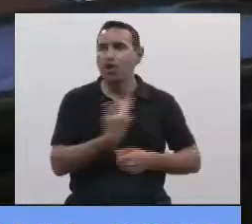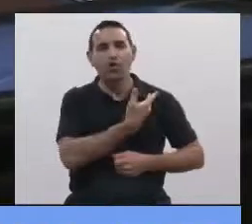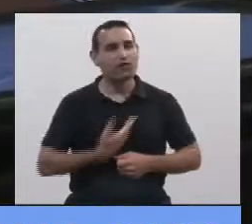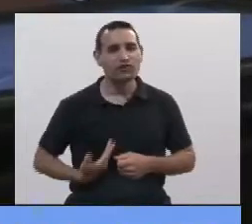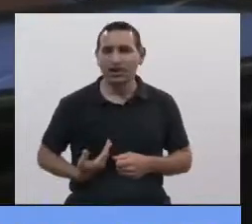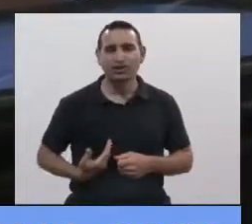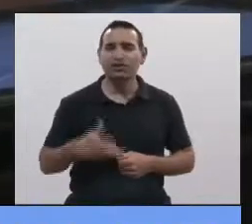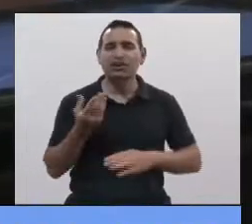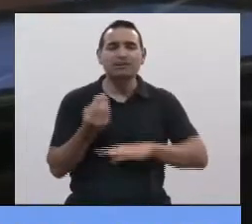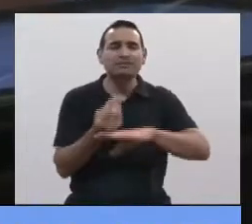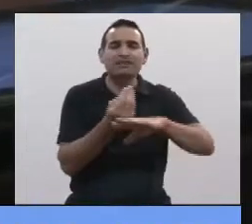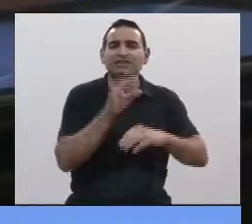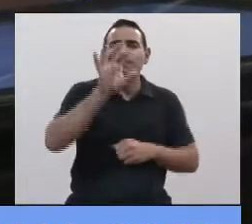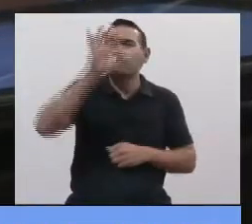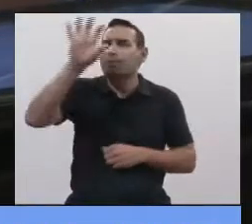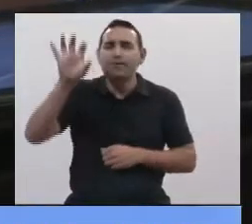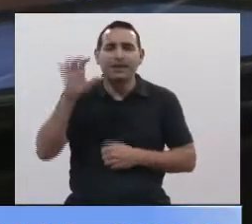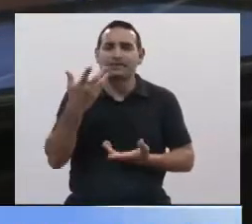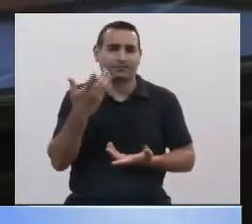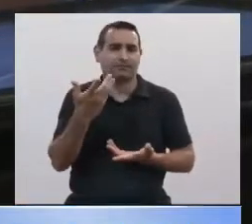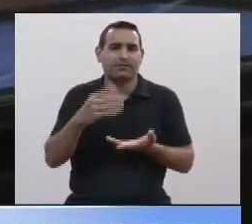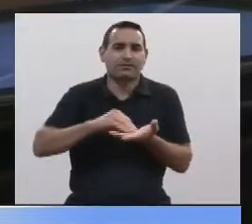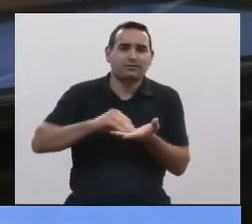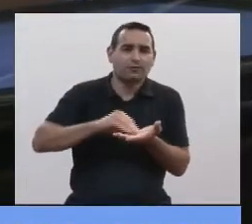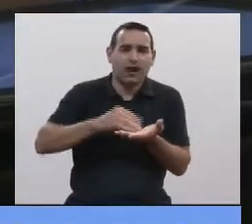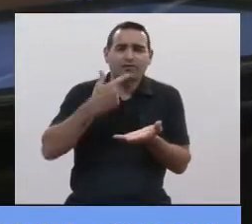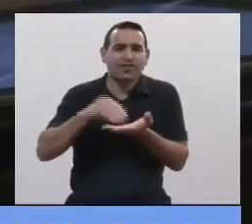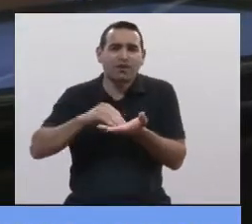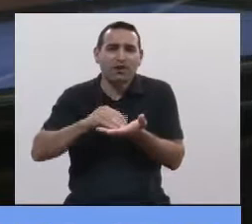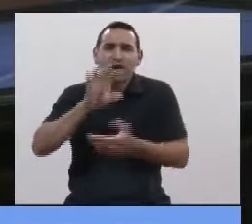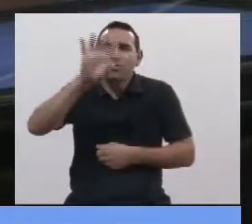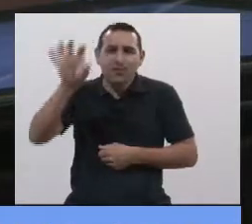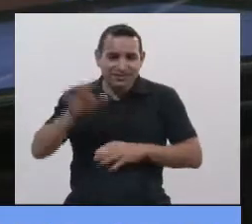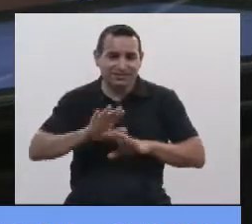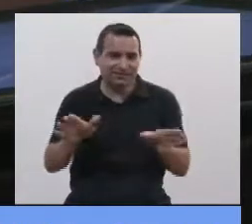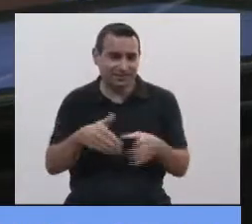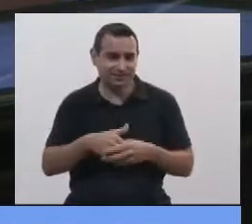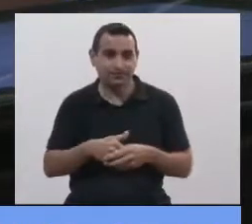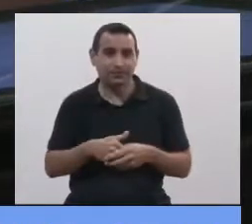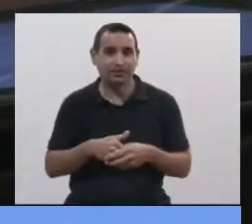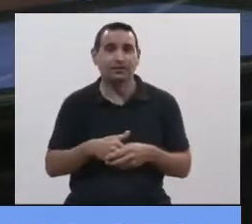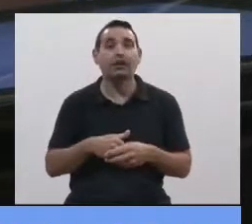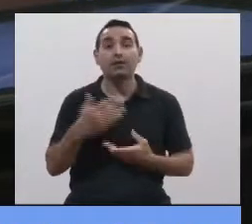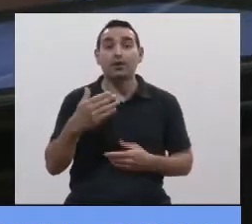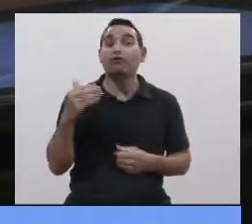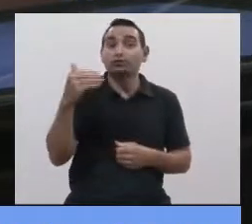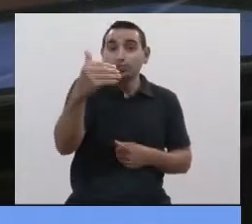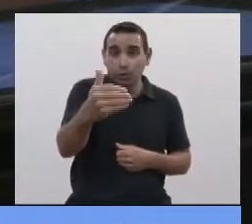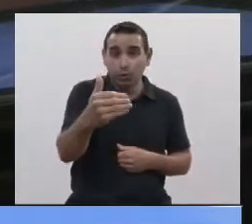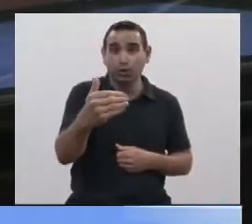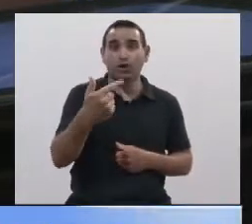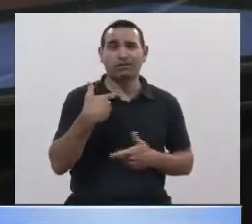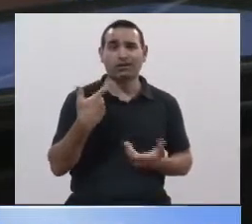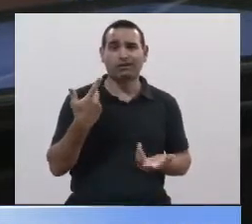y los representantes de las provincias, que son sus legisladores. Y el día que sin tratar de sacarnos ventaja,